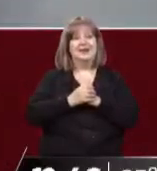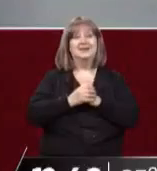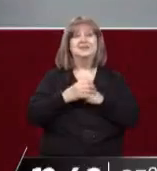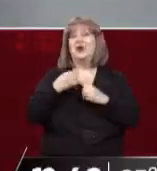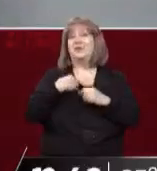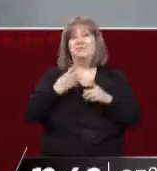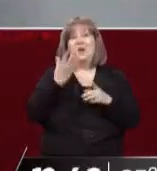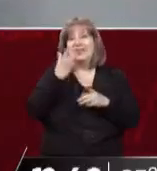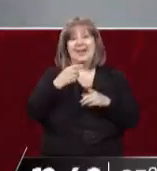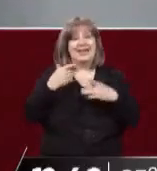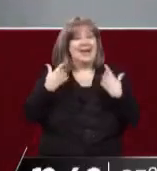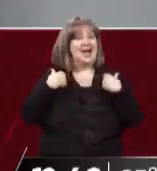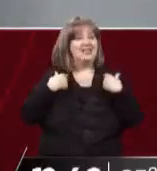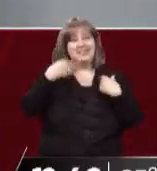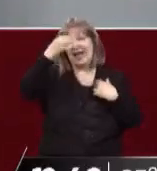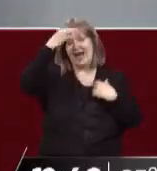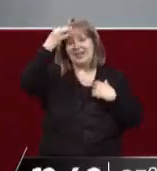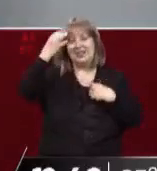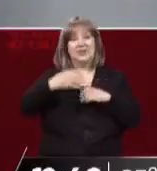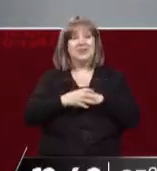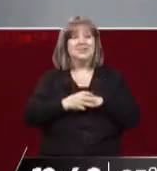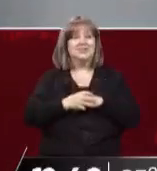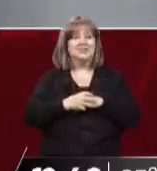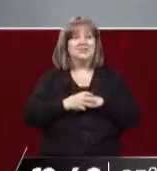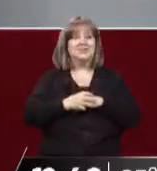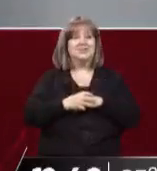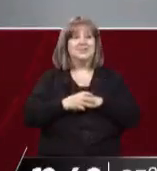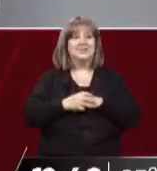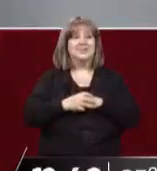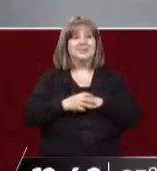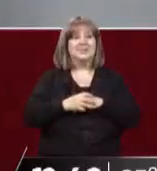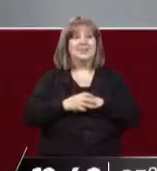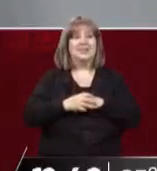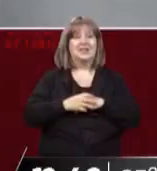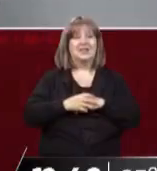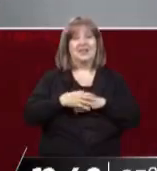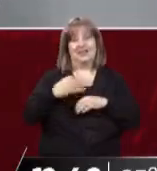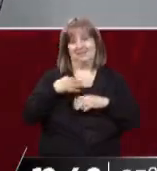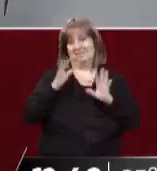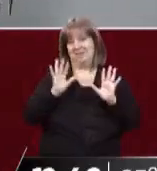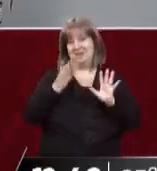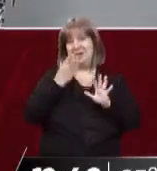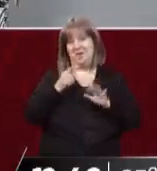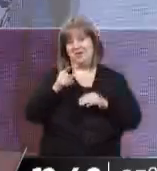un día. Sí. Yo ya tengo. ¿Quién se llega a tu vuelo? Cuidado. Chaver.